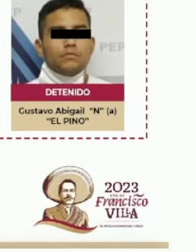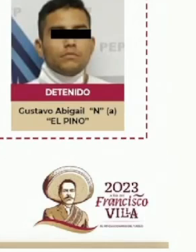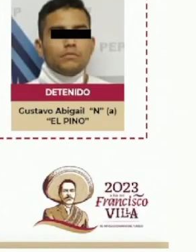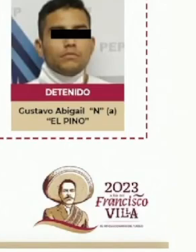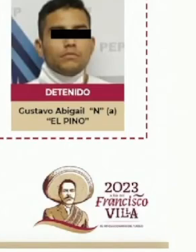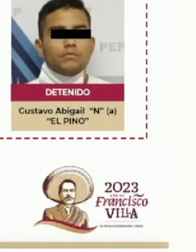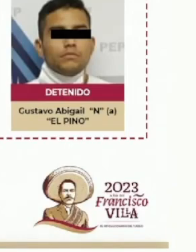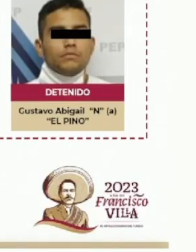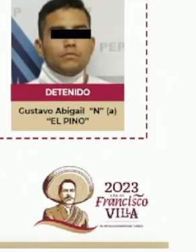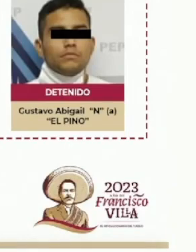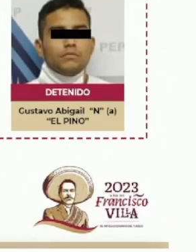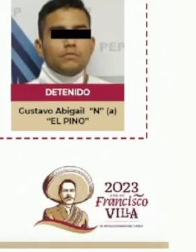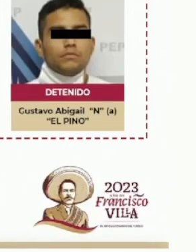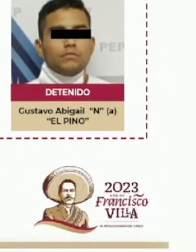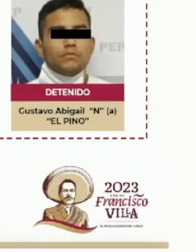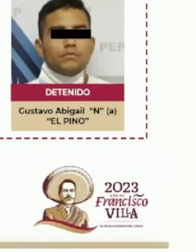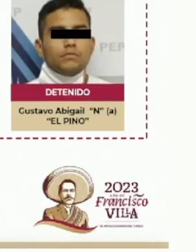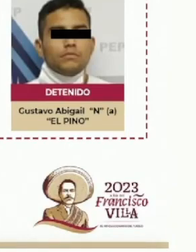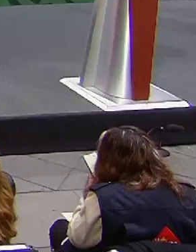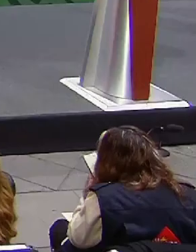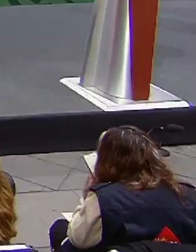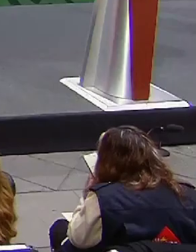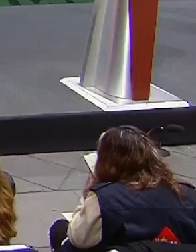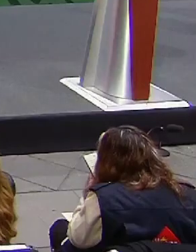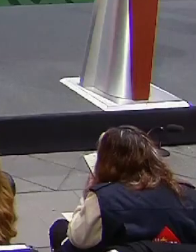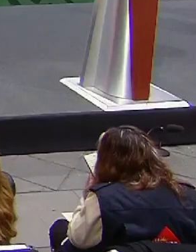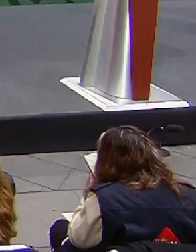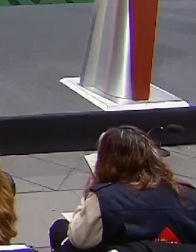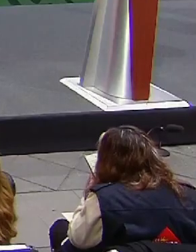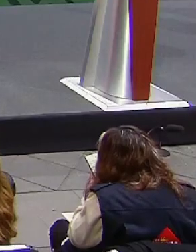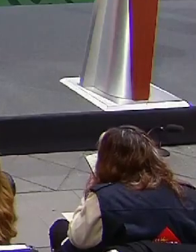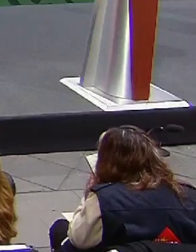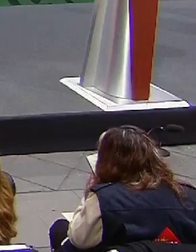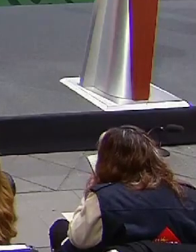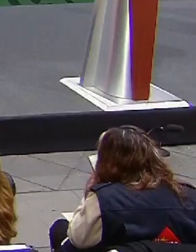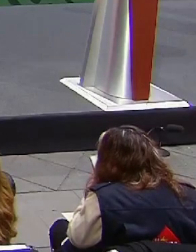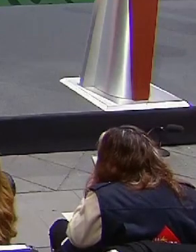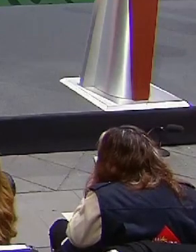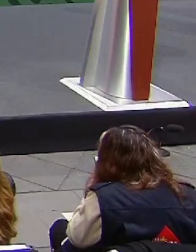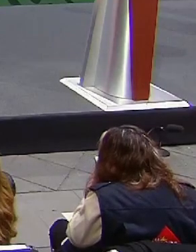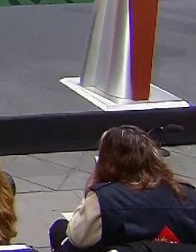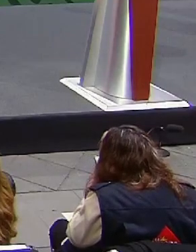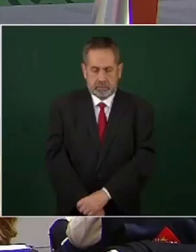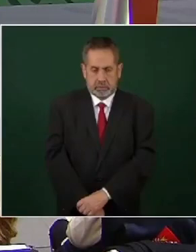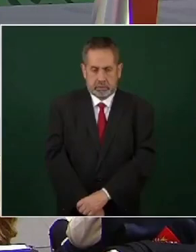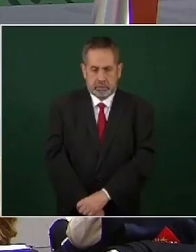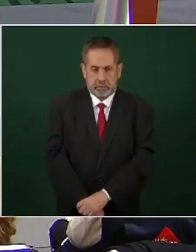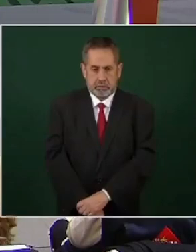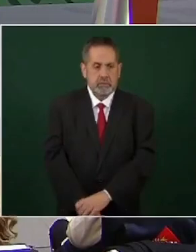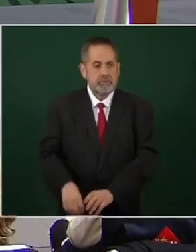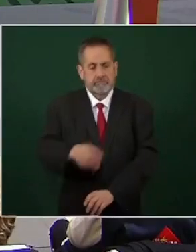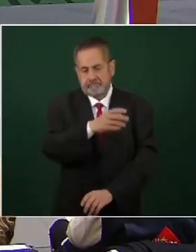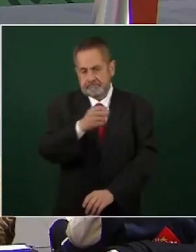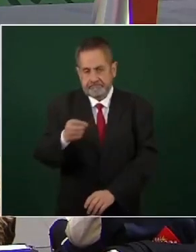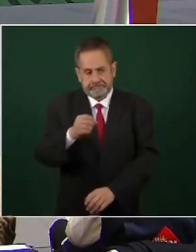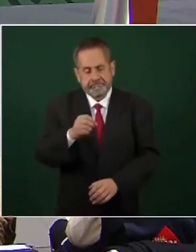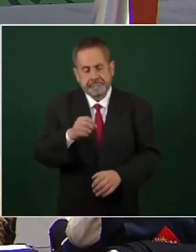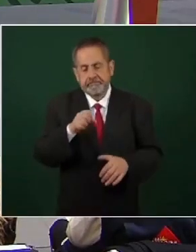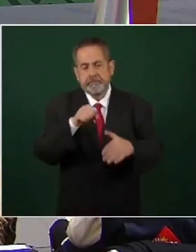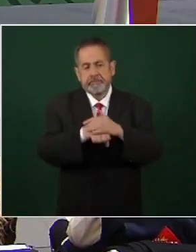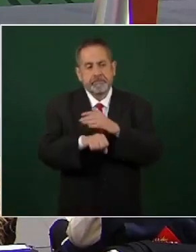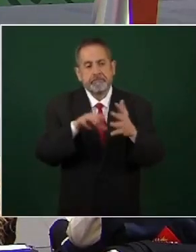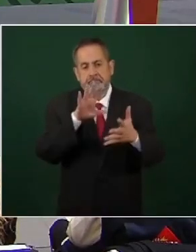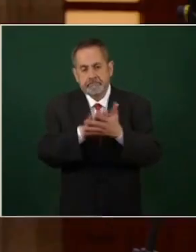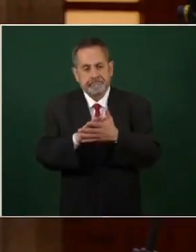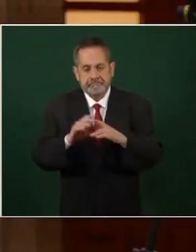como recordamos, fue detenido en Veracruz y posteriormente trasladado a Oaxaca, donde se le ejecutó orden de aprehensión por el homicidio y ya